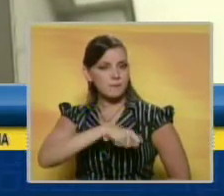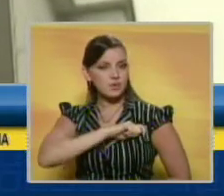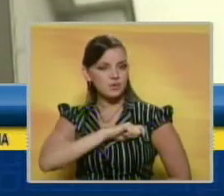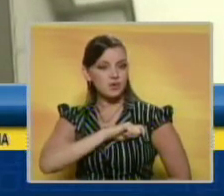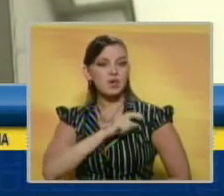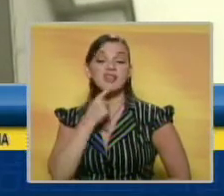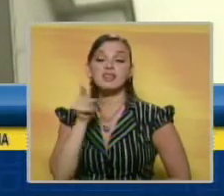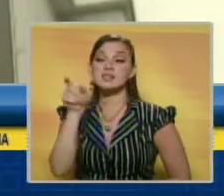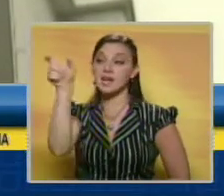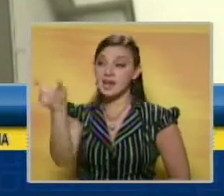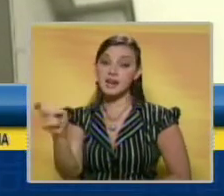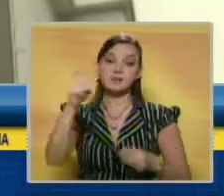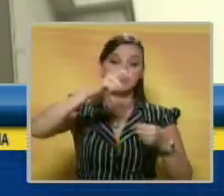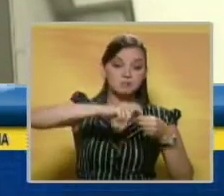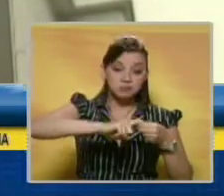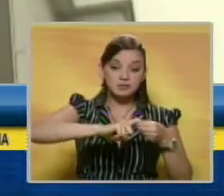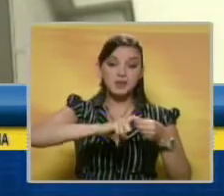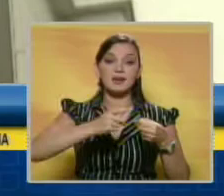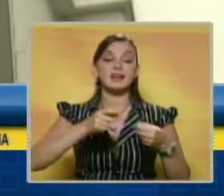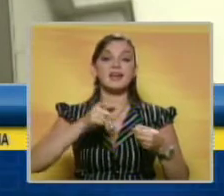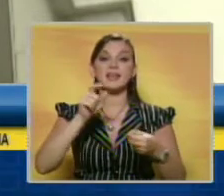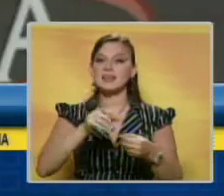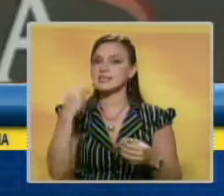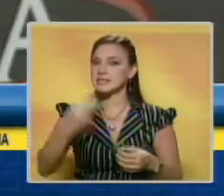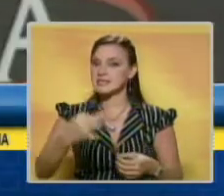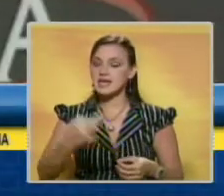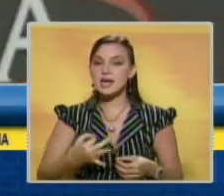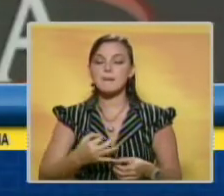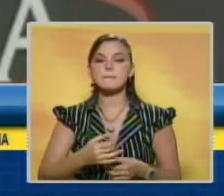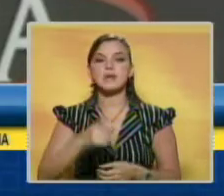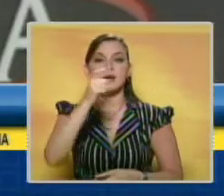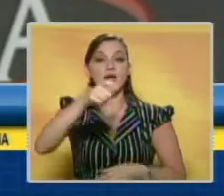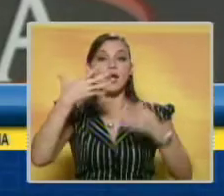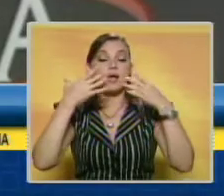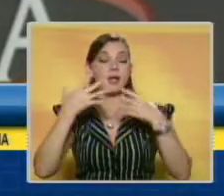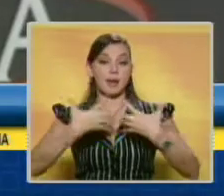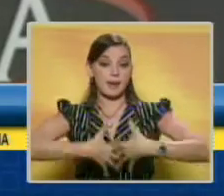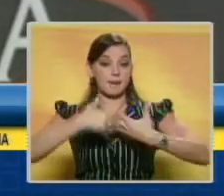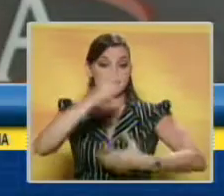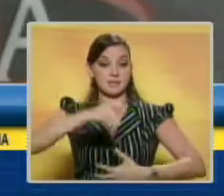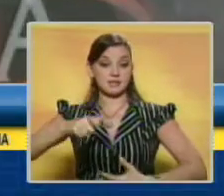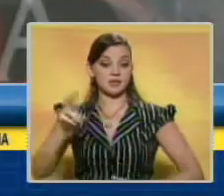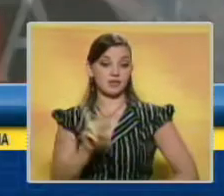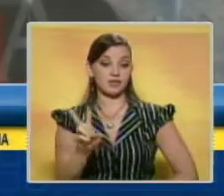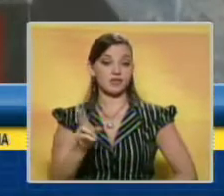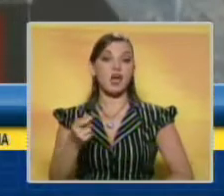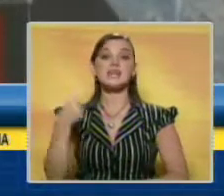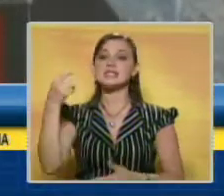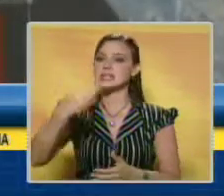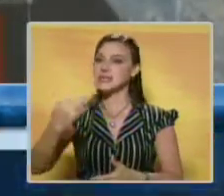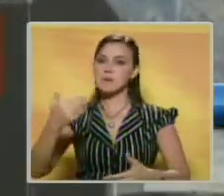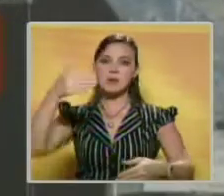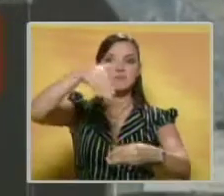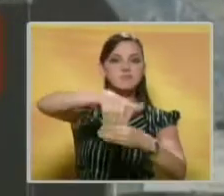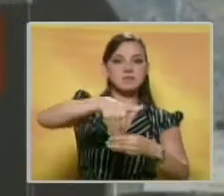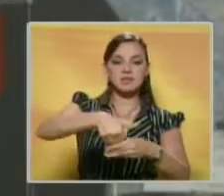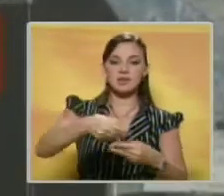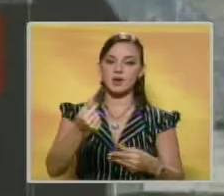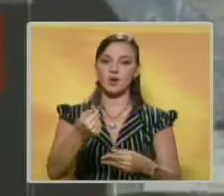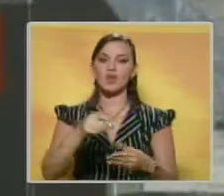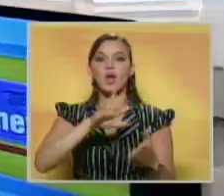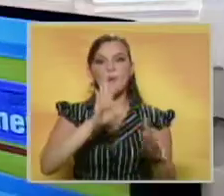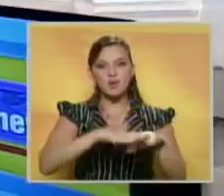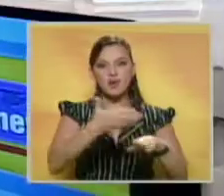como clientes exaltos cargos y empresarios venezolanos vinculados con el depósito de fondos de origen